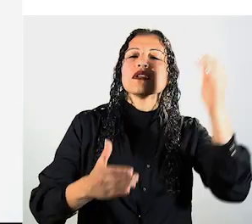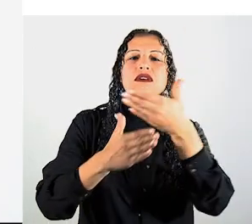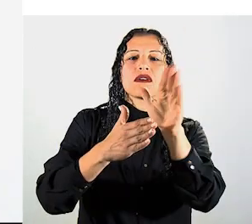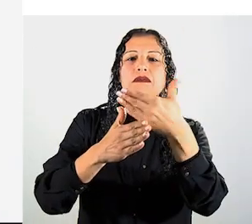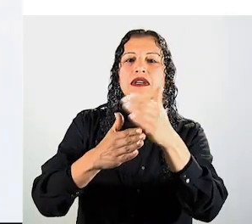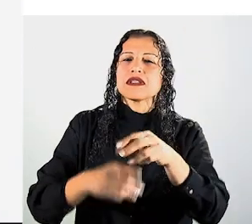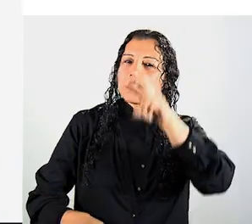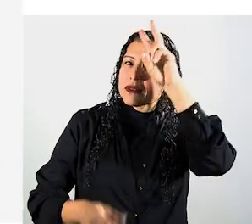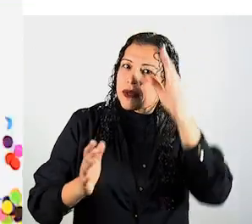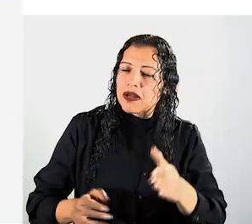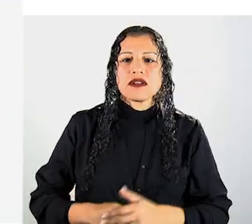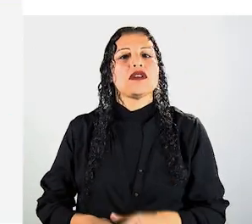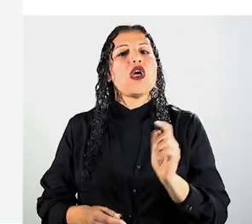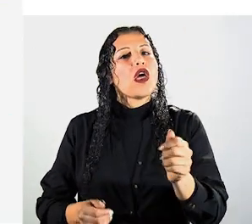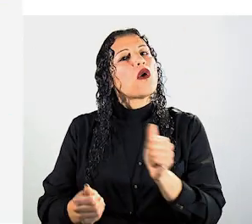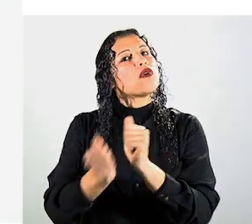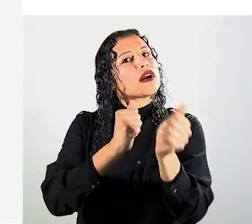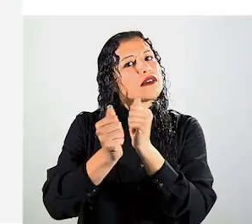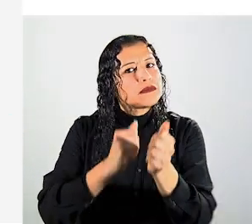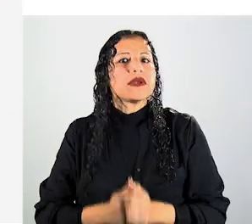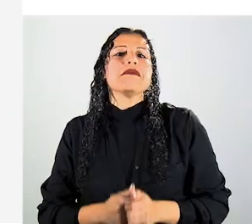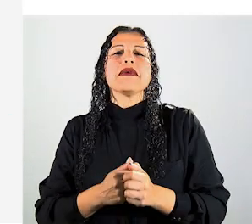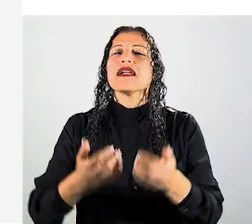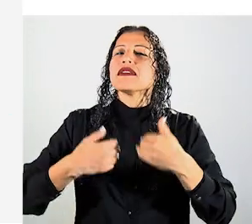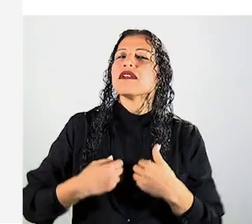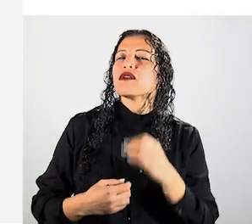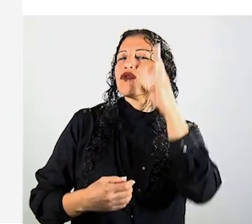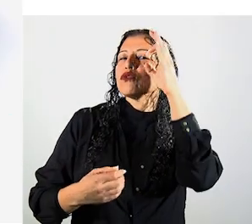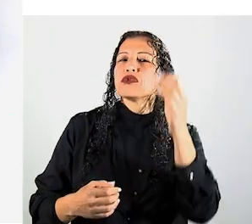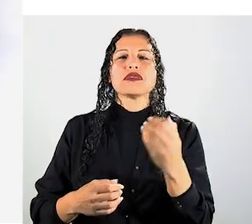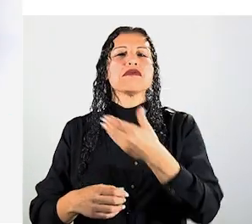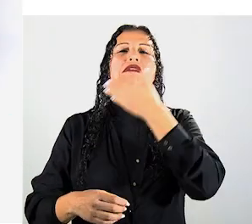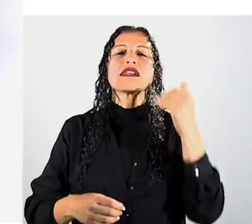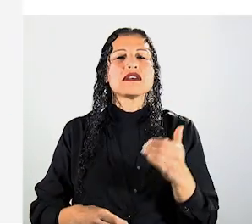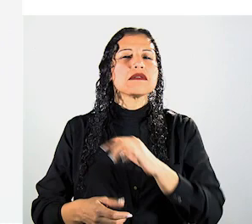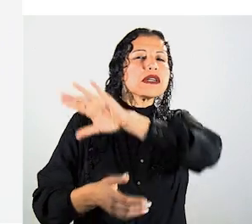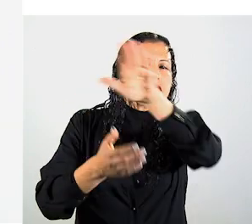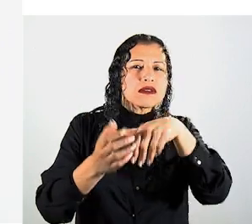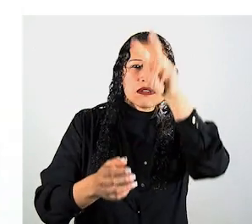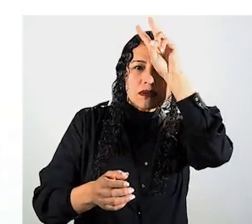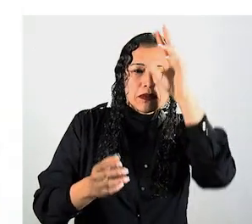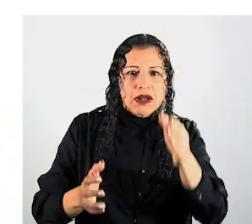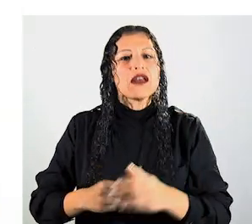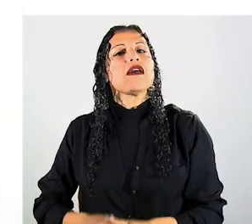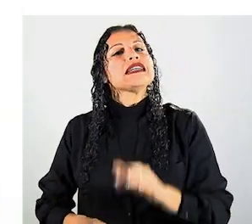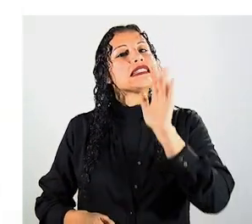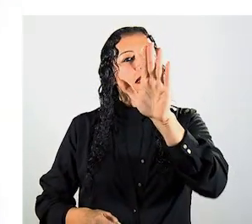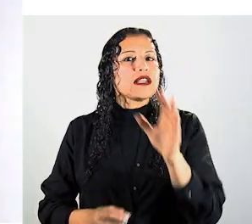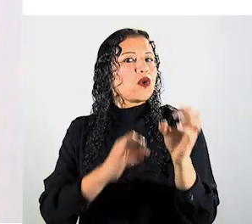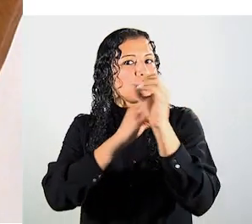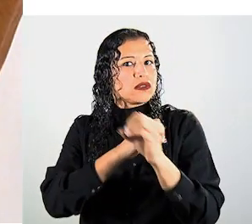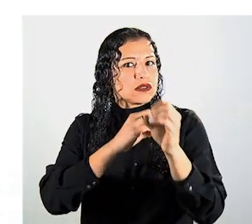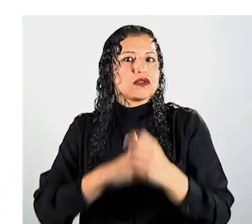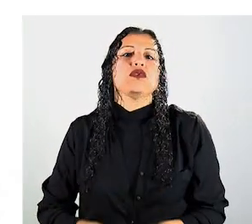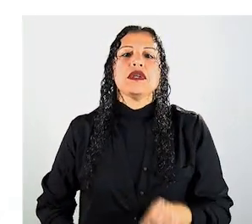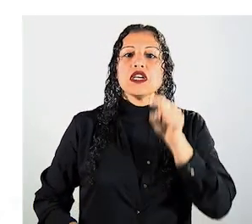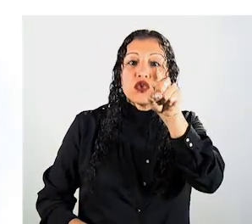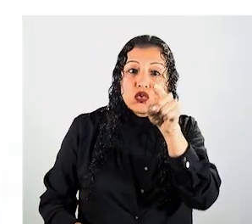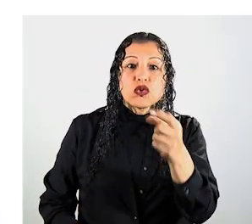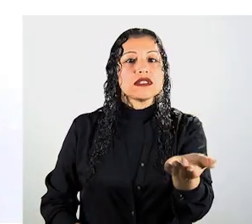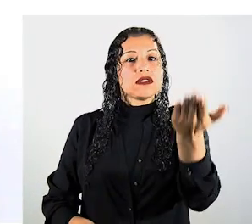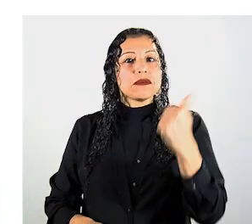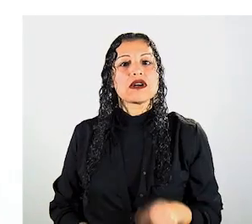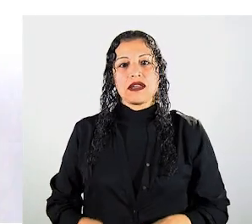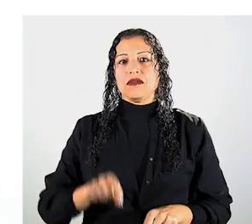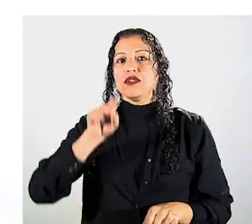un sueño compartido. Una contienda para ganar un futuro mejor para todos. Porque para este 5 de octubre, tú